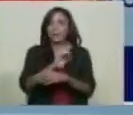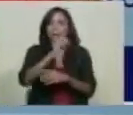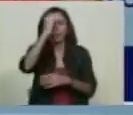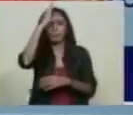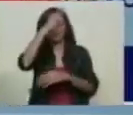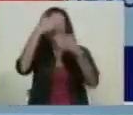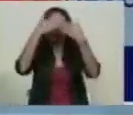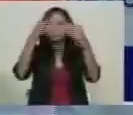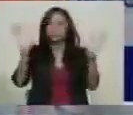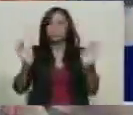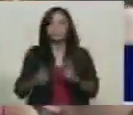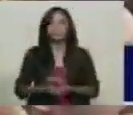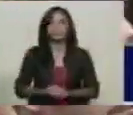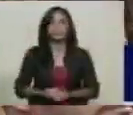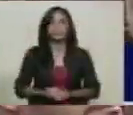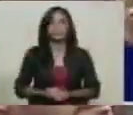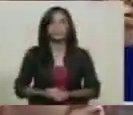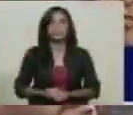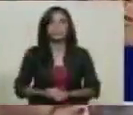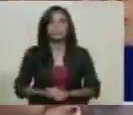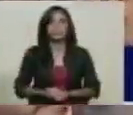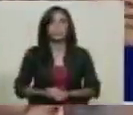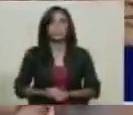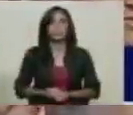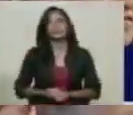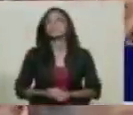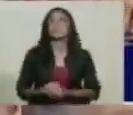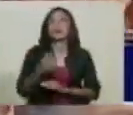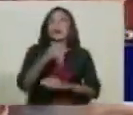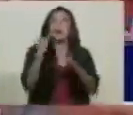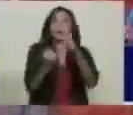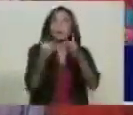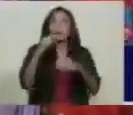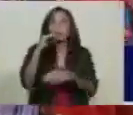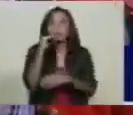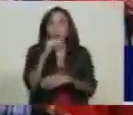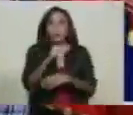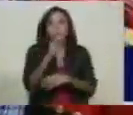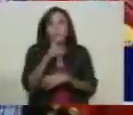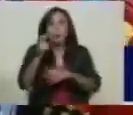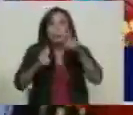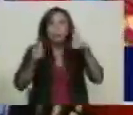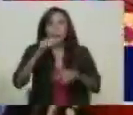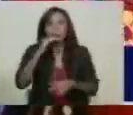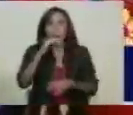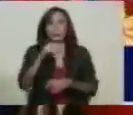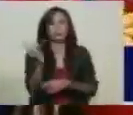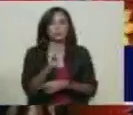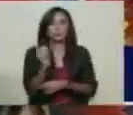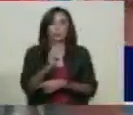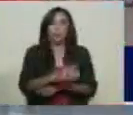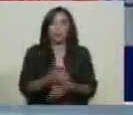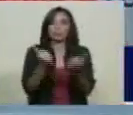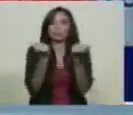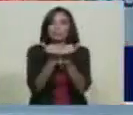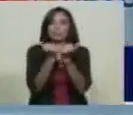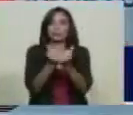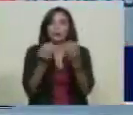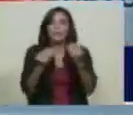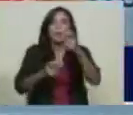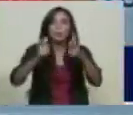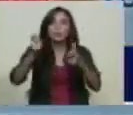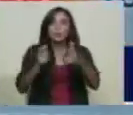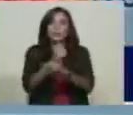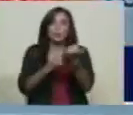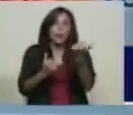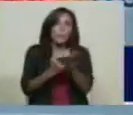VC no es un instituto vacío, una institución vacía. La VC está llena de patrulleros y de